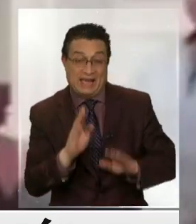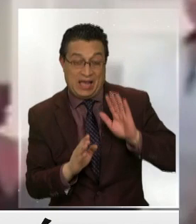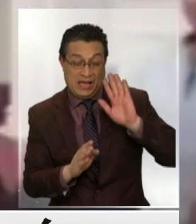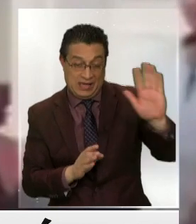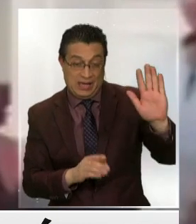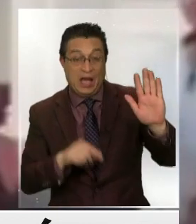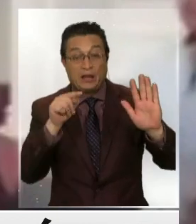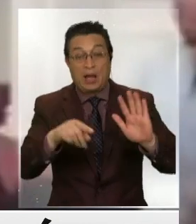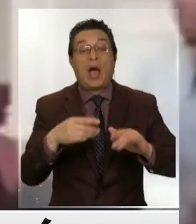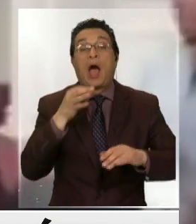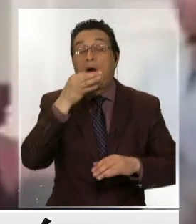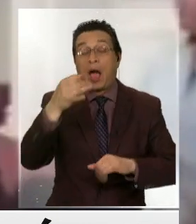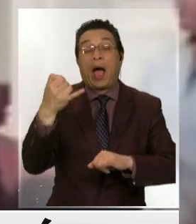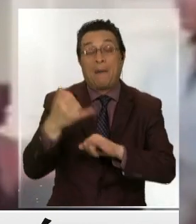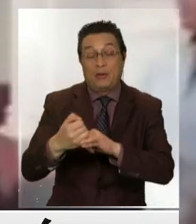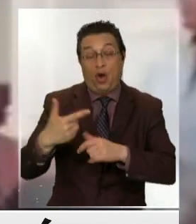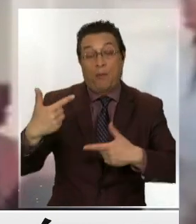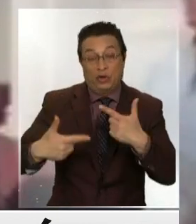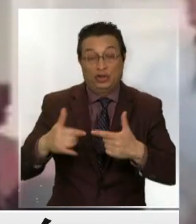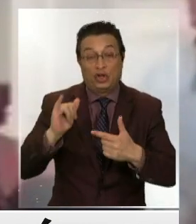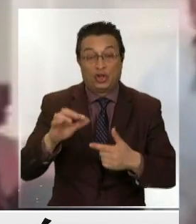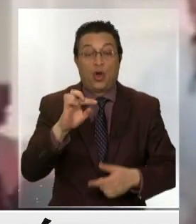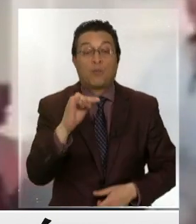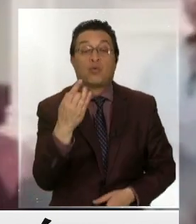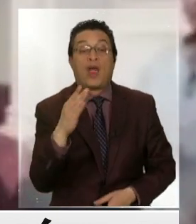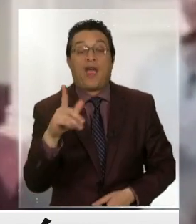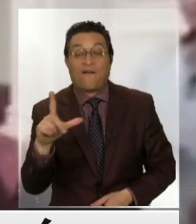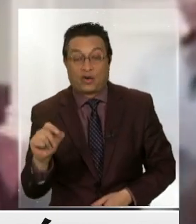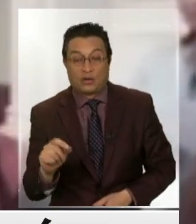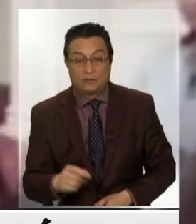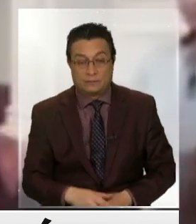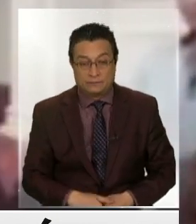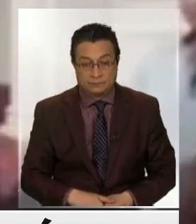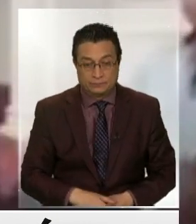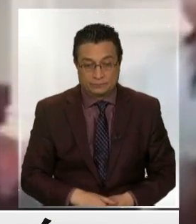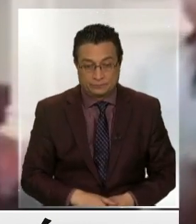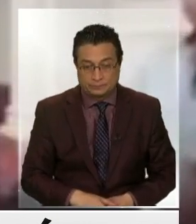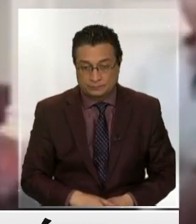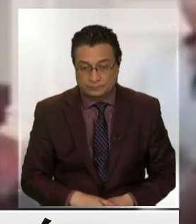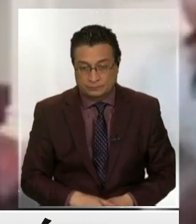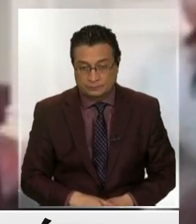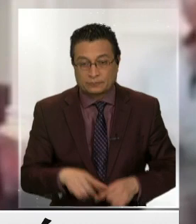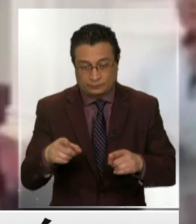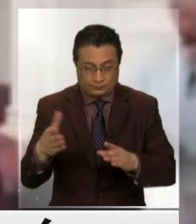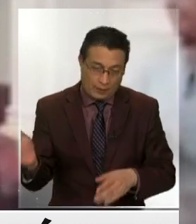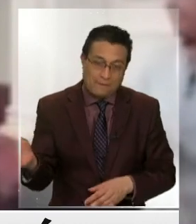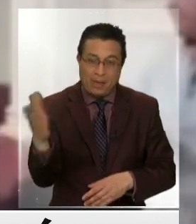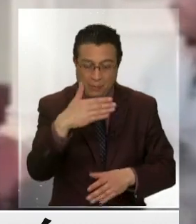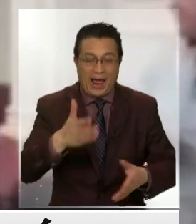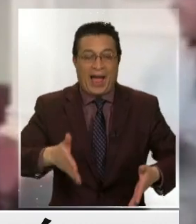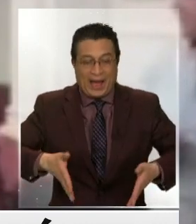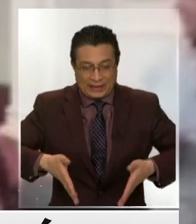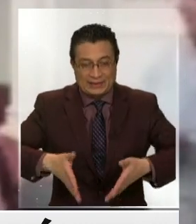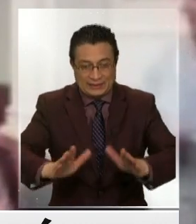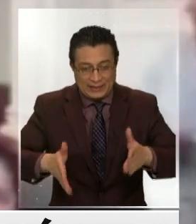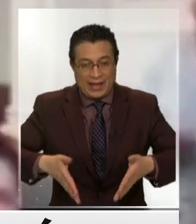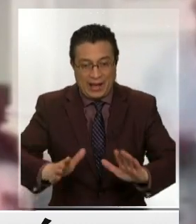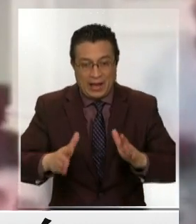antiguo amigo político y otro para el pueblo. Ecuatoriano, sal a la calle.